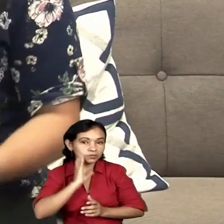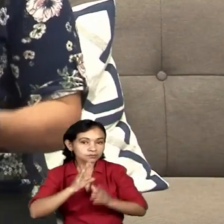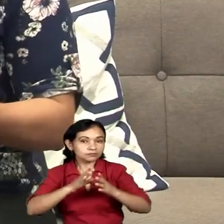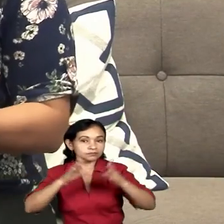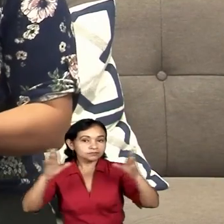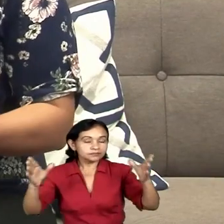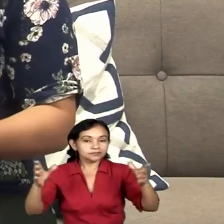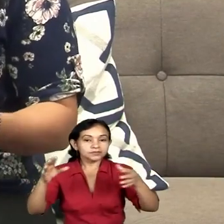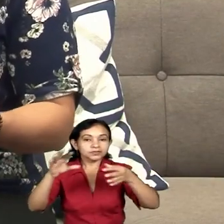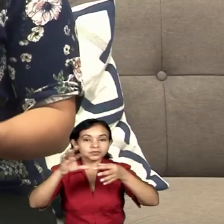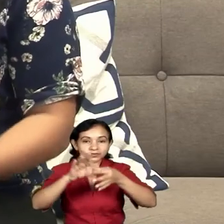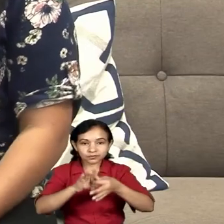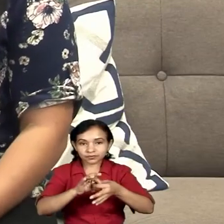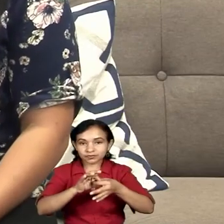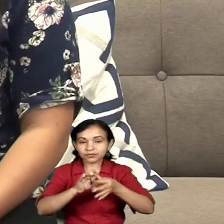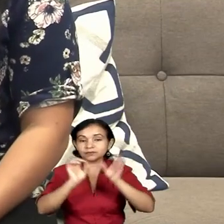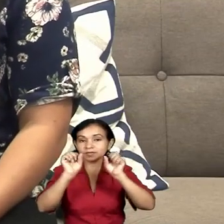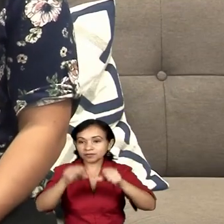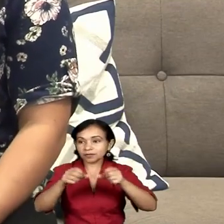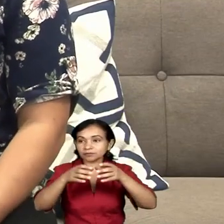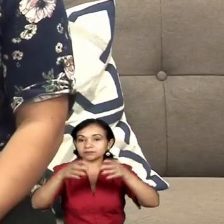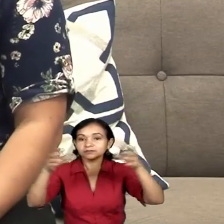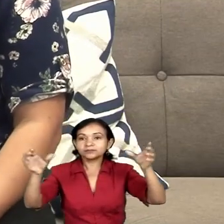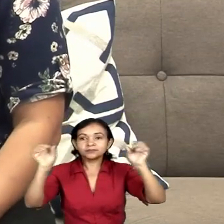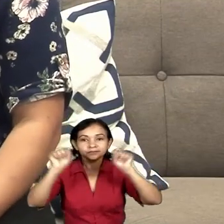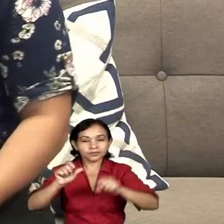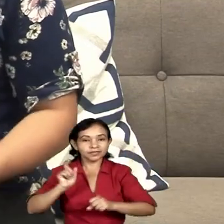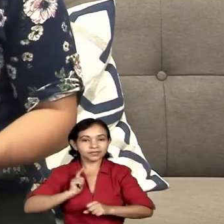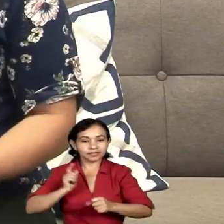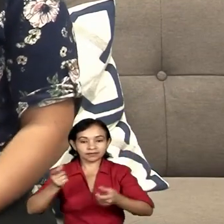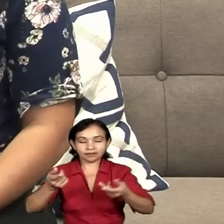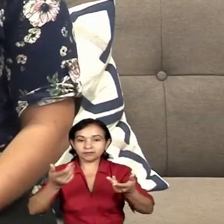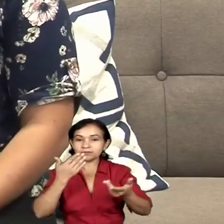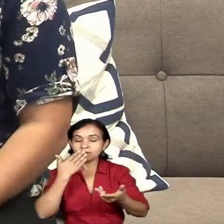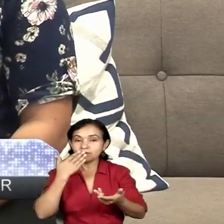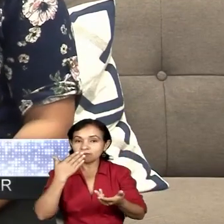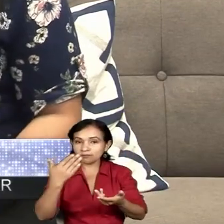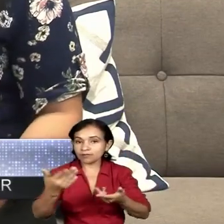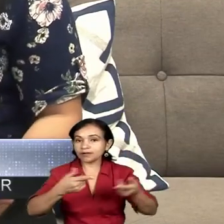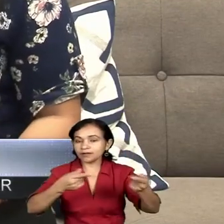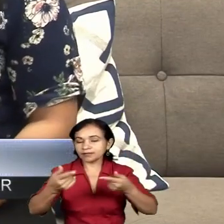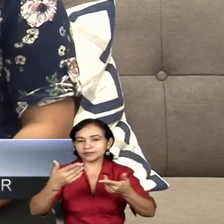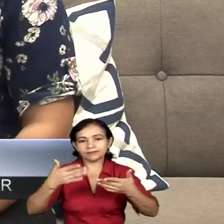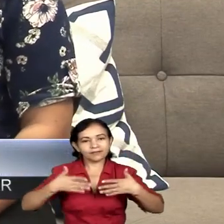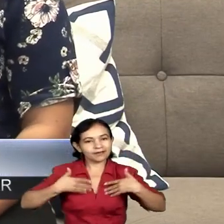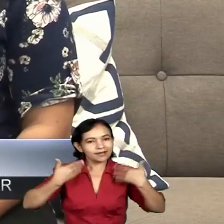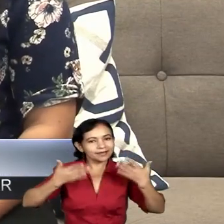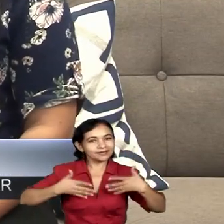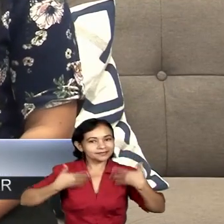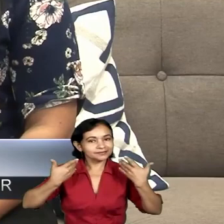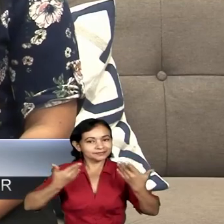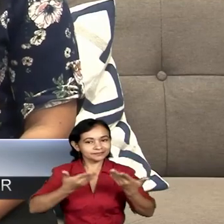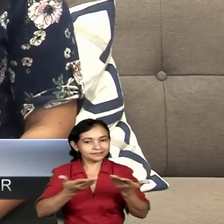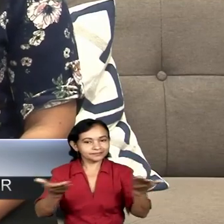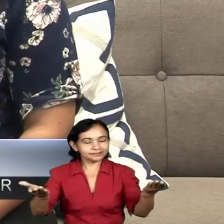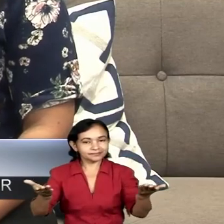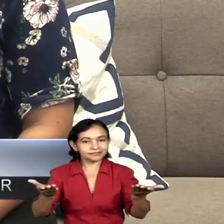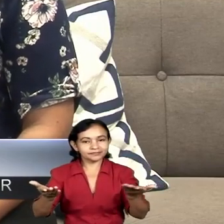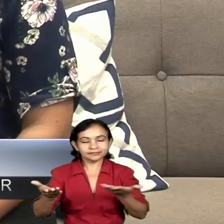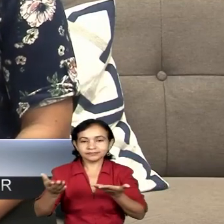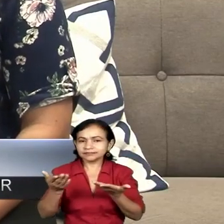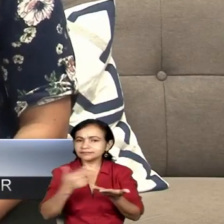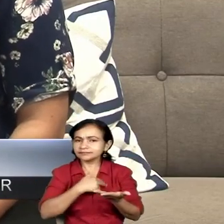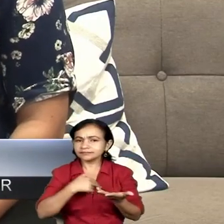hacemos en conjunto para poder crecer y poder tener un negocio de calidad, muy ameno, porque lo que te